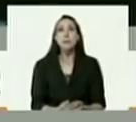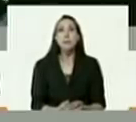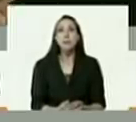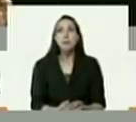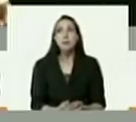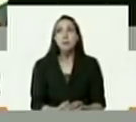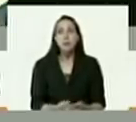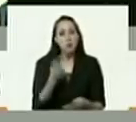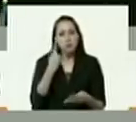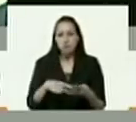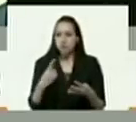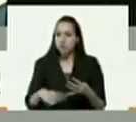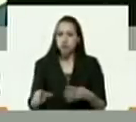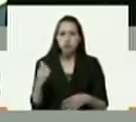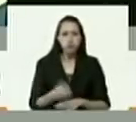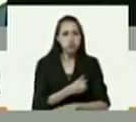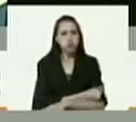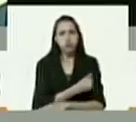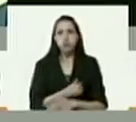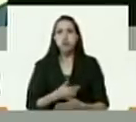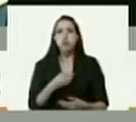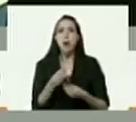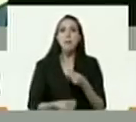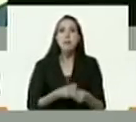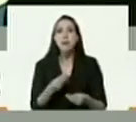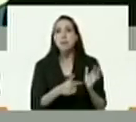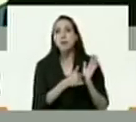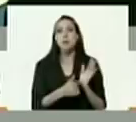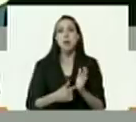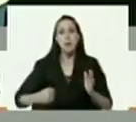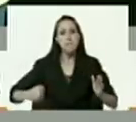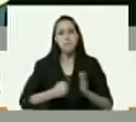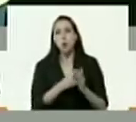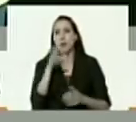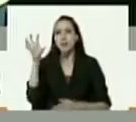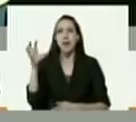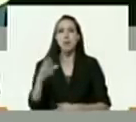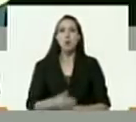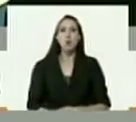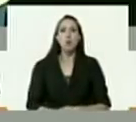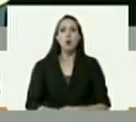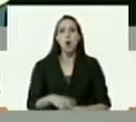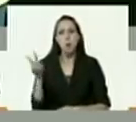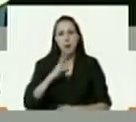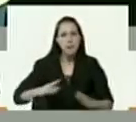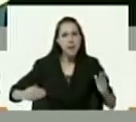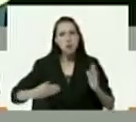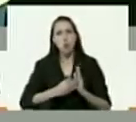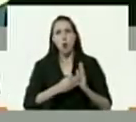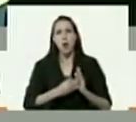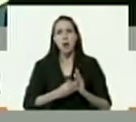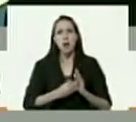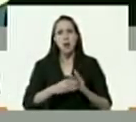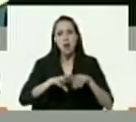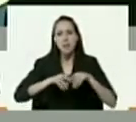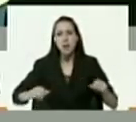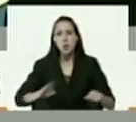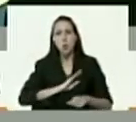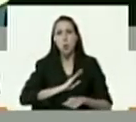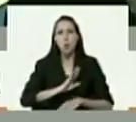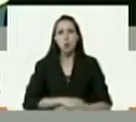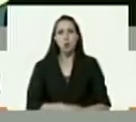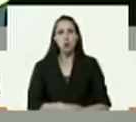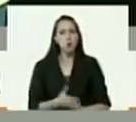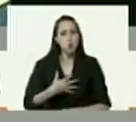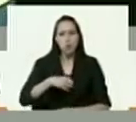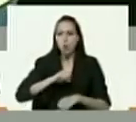los congresistas, ellos directamente dando golpes de Estado contra el pueblo venezolano, contra la soberanía venezolana. Eso es inaceptable.